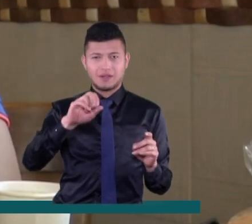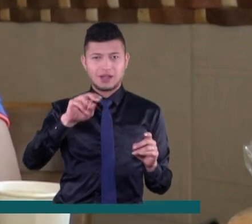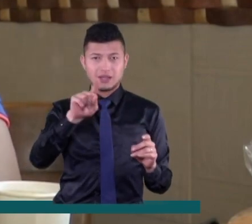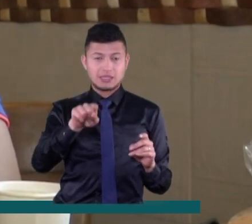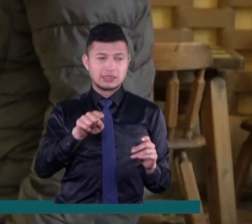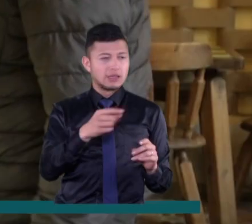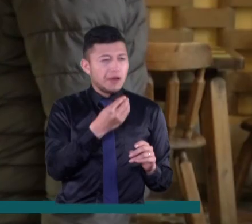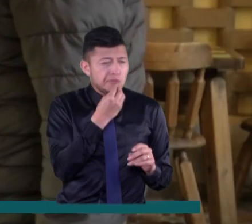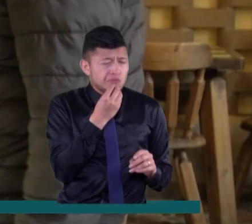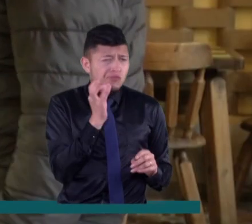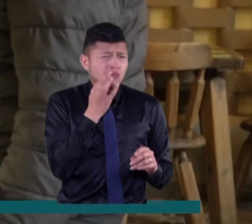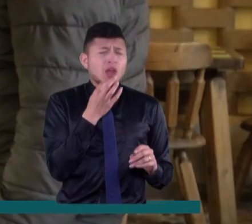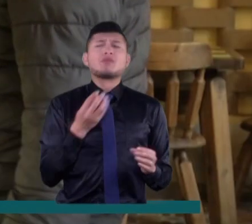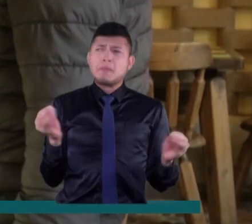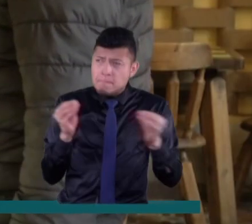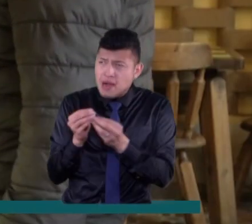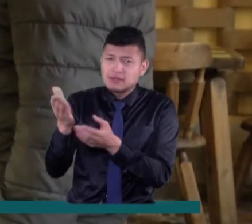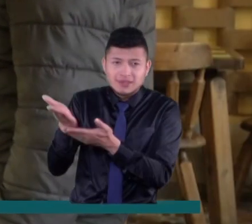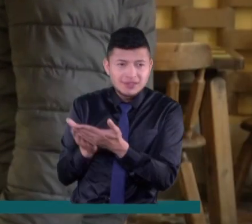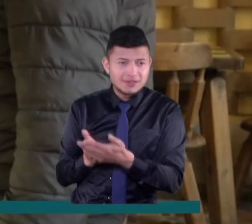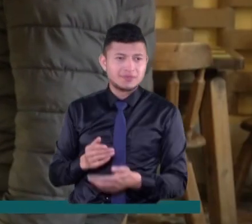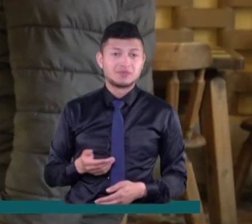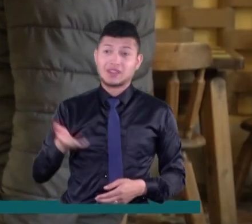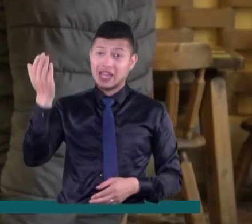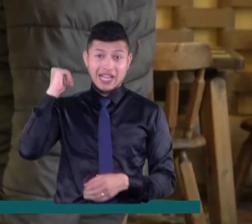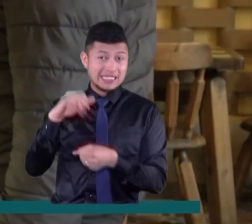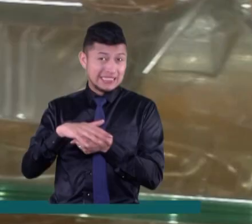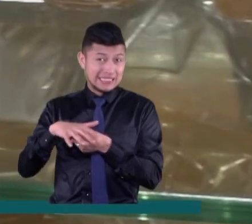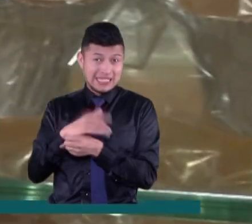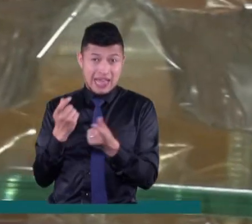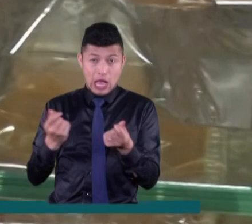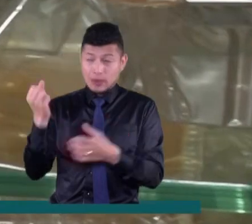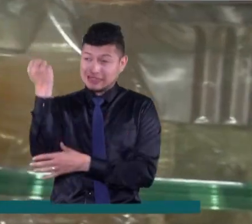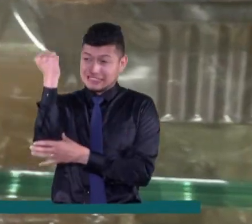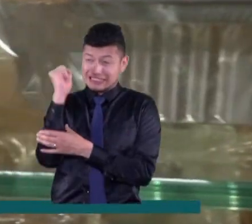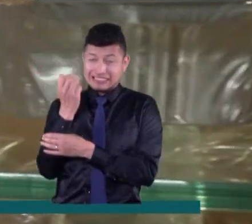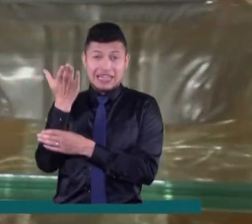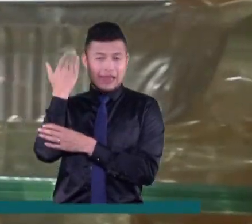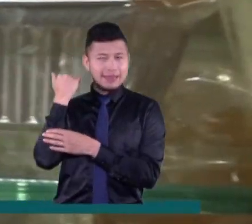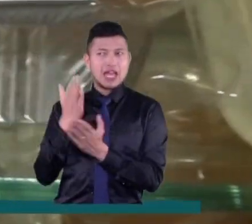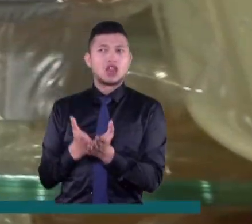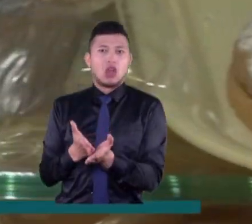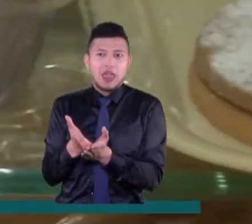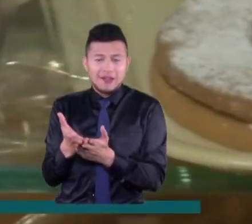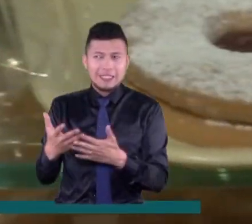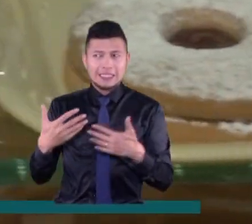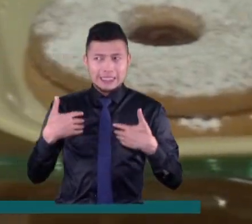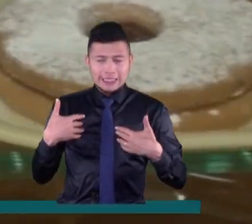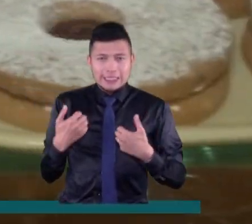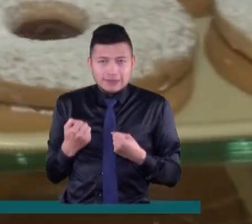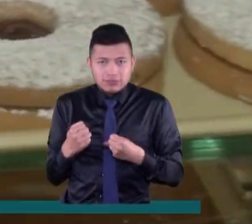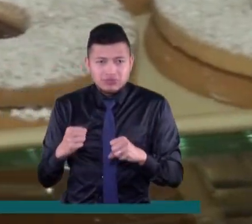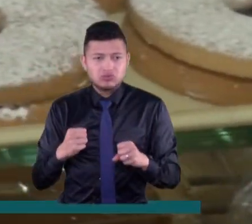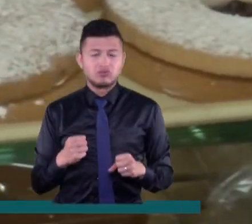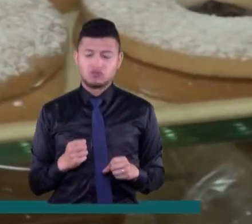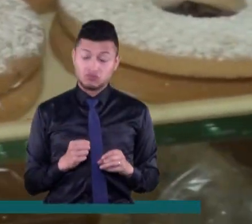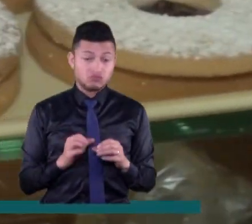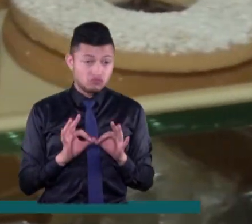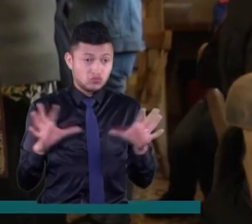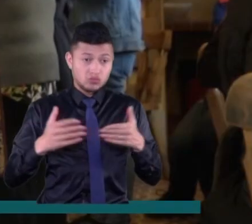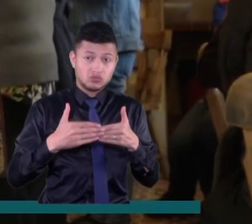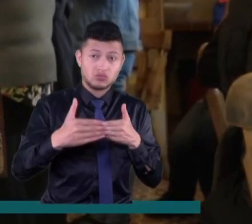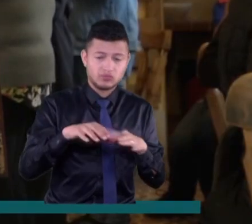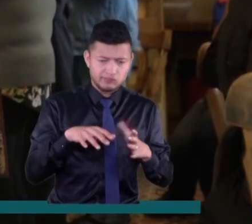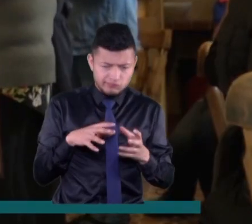de almojábanas. Y aunque los efectos de esa crisis económica todavía se sienten, con su esfuerzo y el sabor de sus